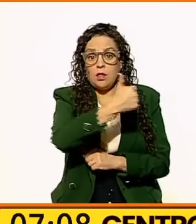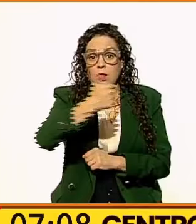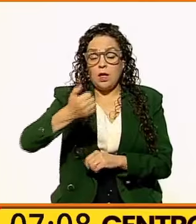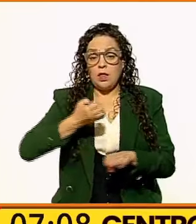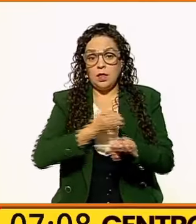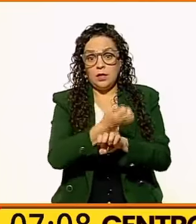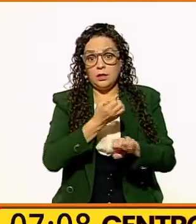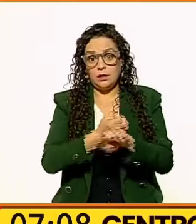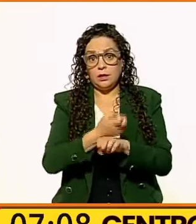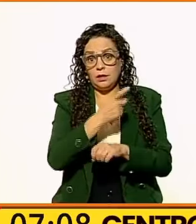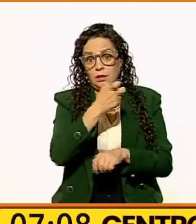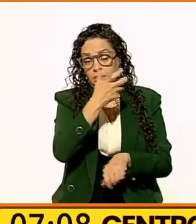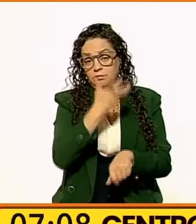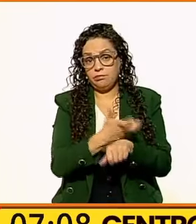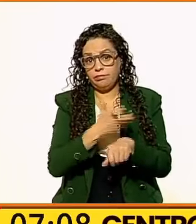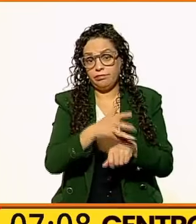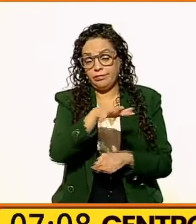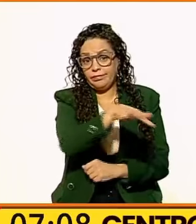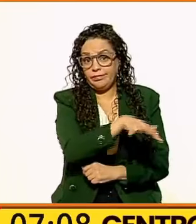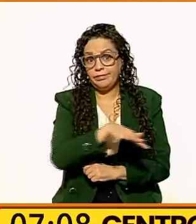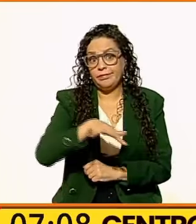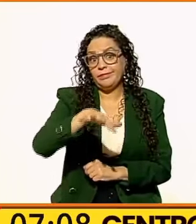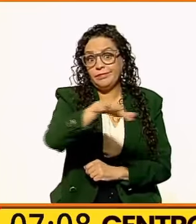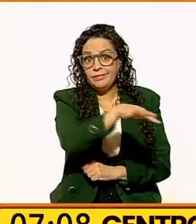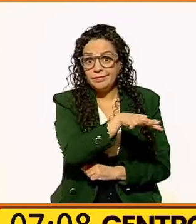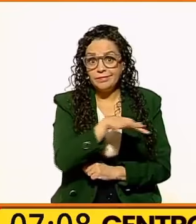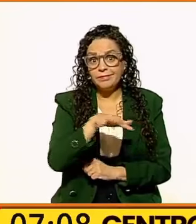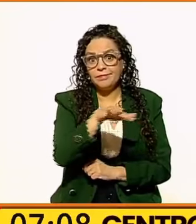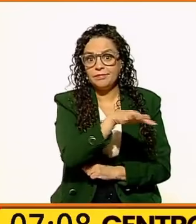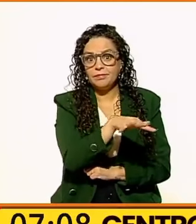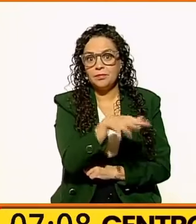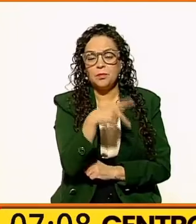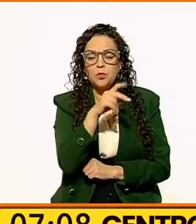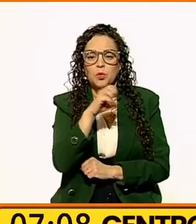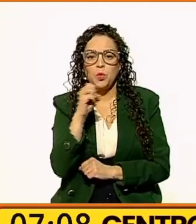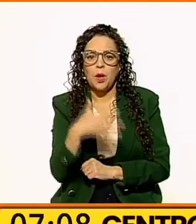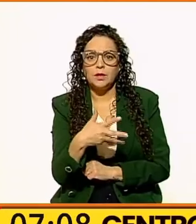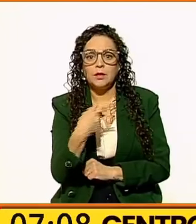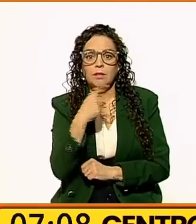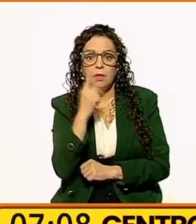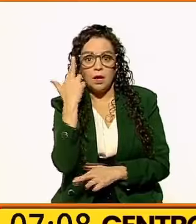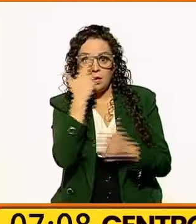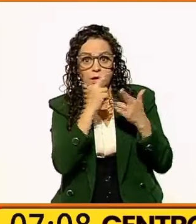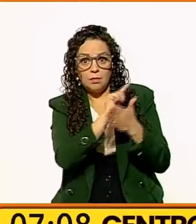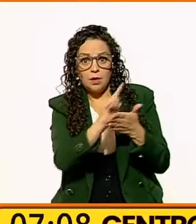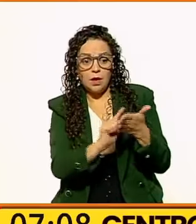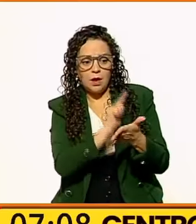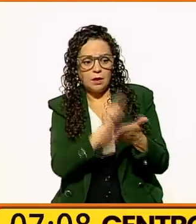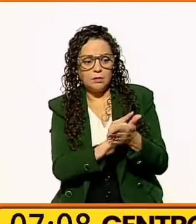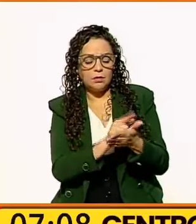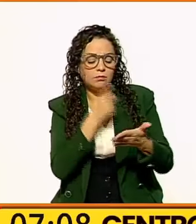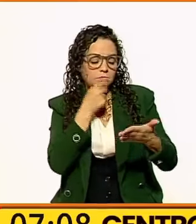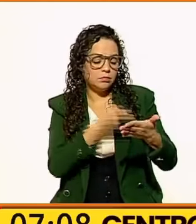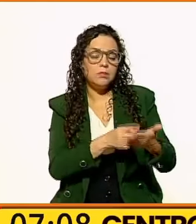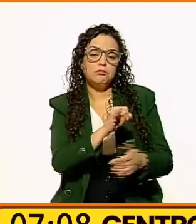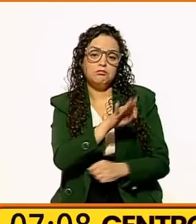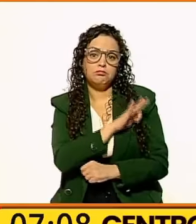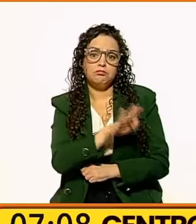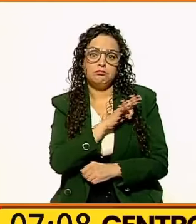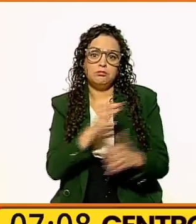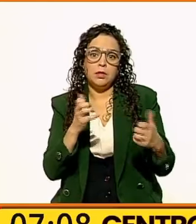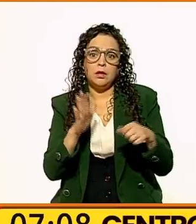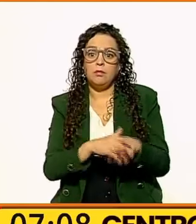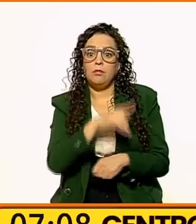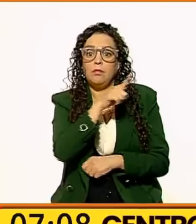los estados de la Unión Americana. Parece ser que legalmente se puede hacer, porque Donald Trump pudo declarar una